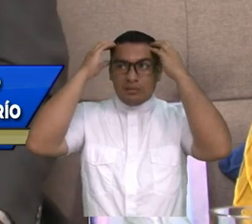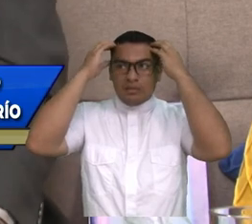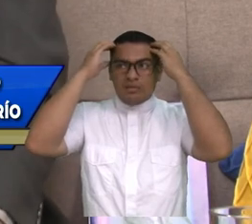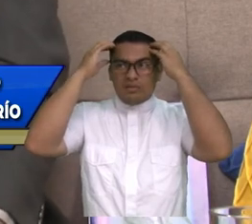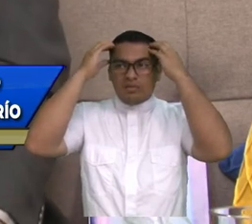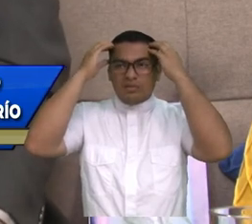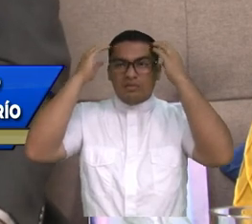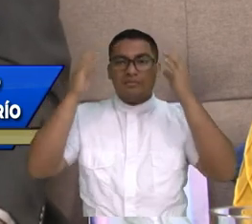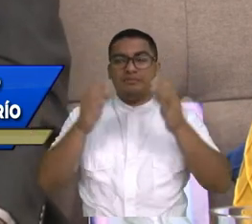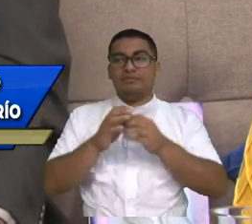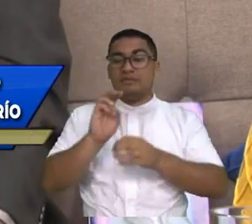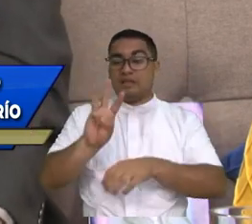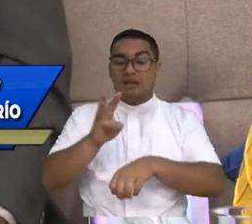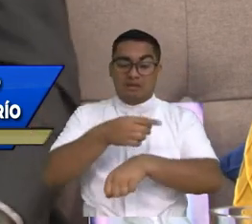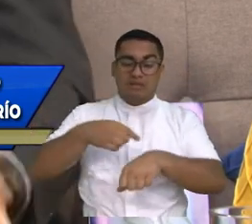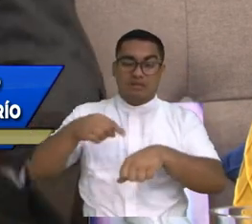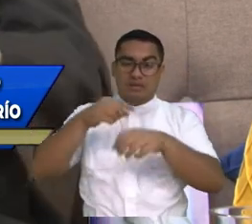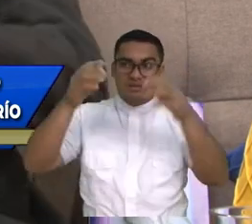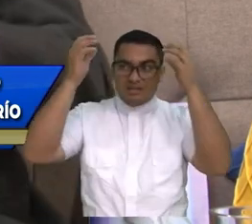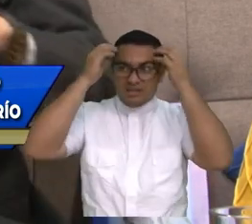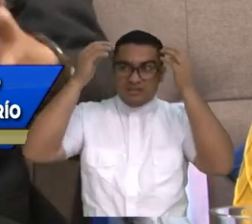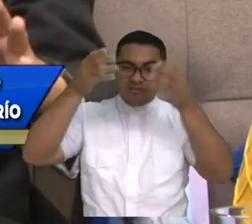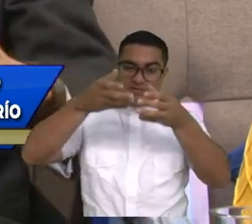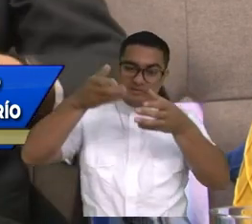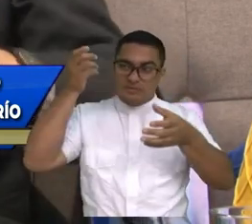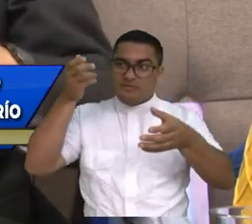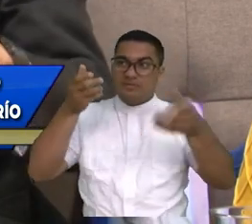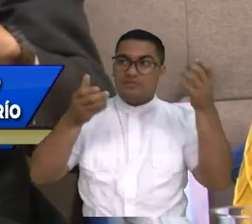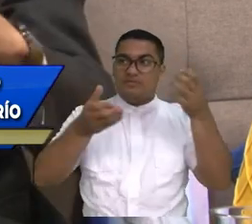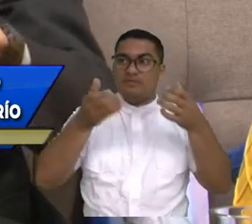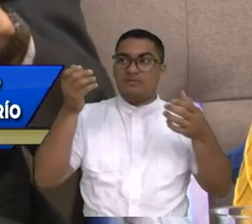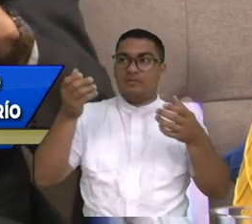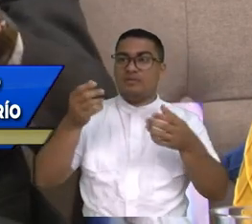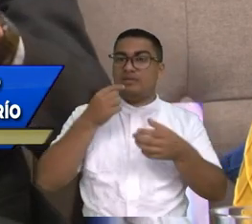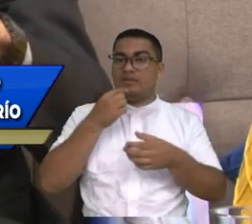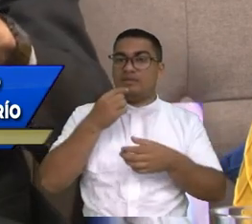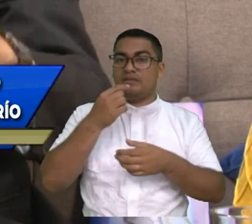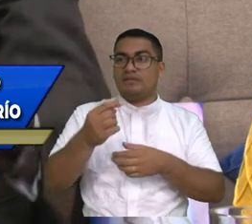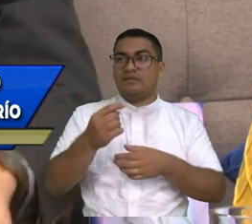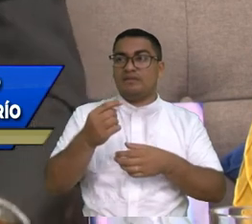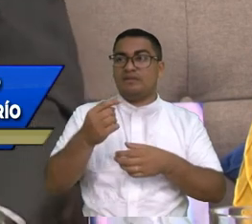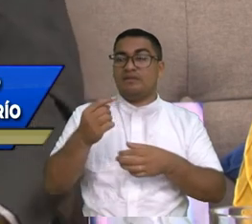el cerebro. Lamentablemente hubo una circunstancia